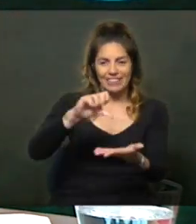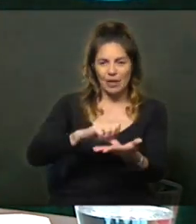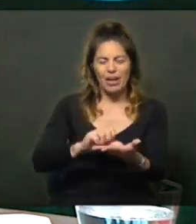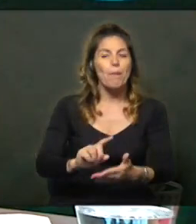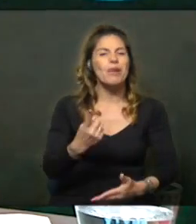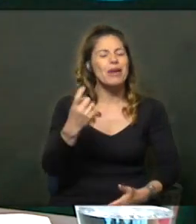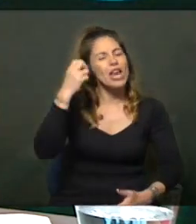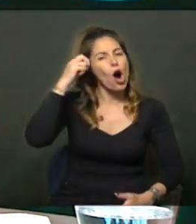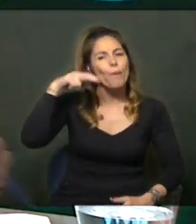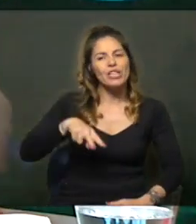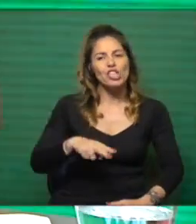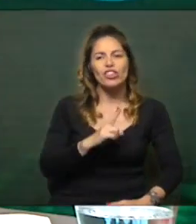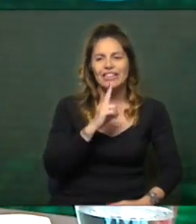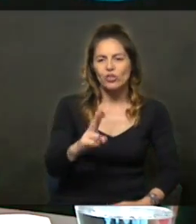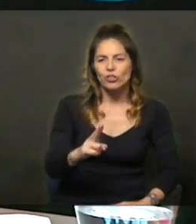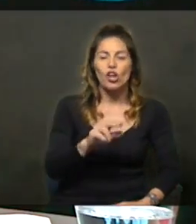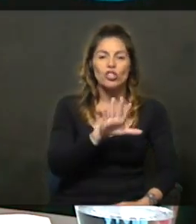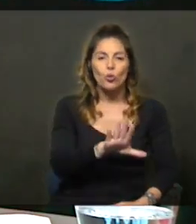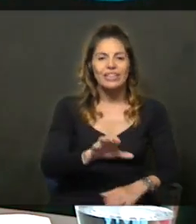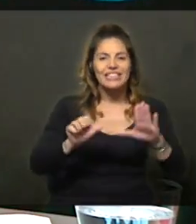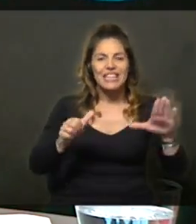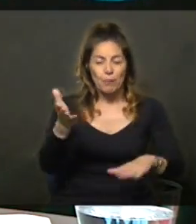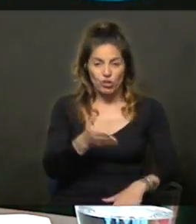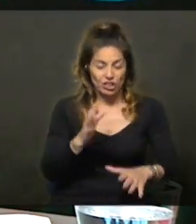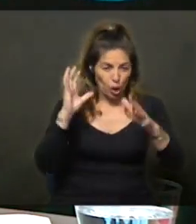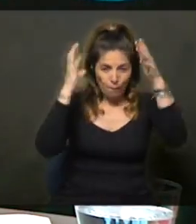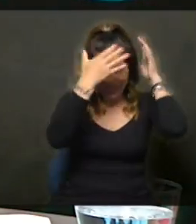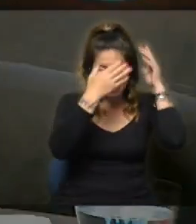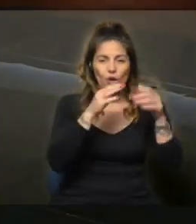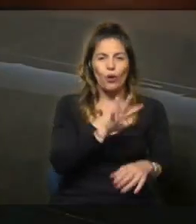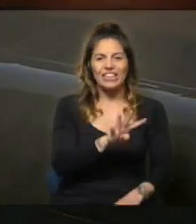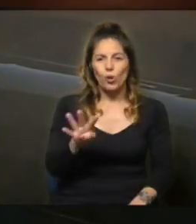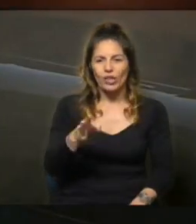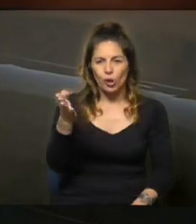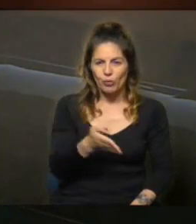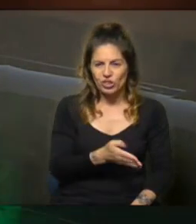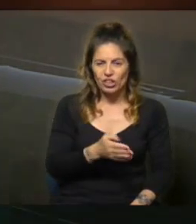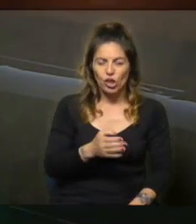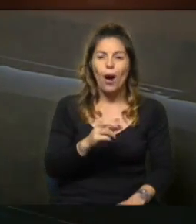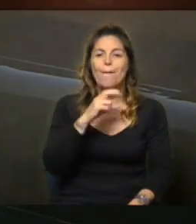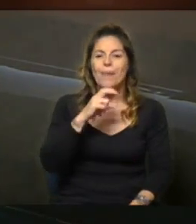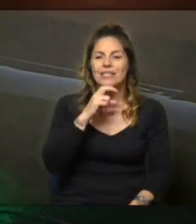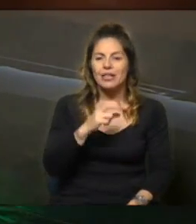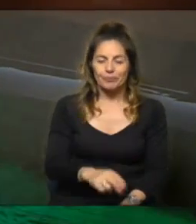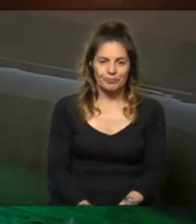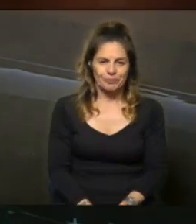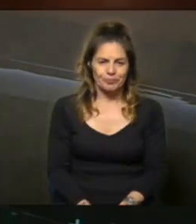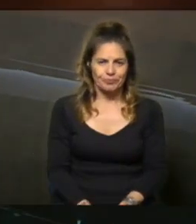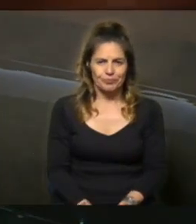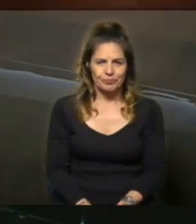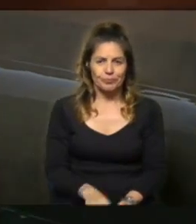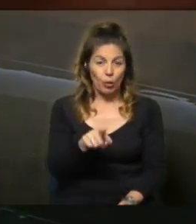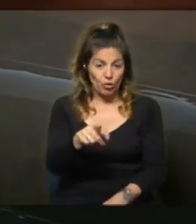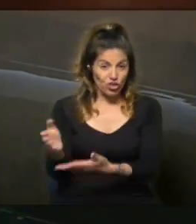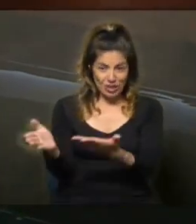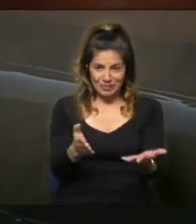merece este resultado queda un 56 por a Miley y un 44 por a masa Pablo sos el